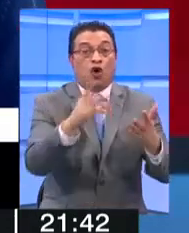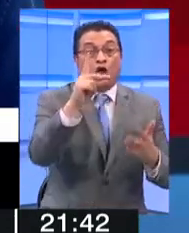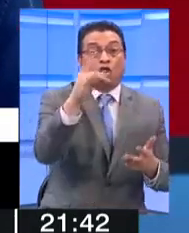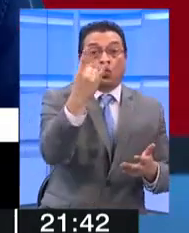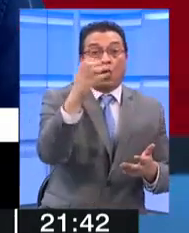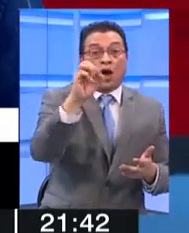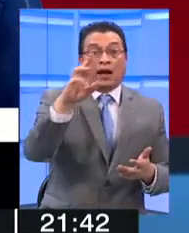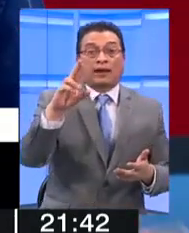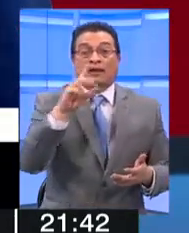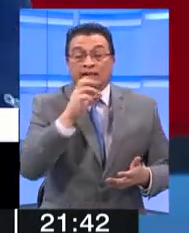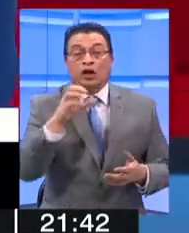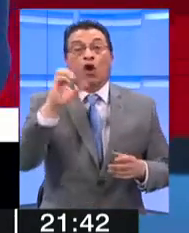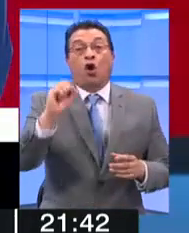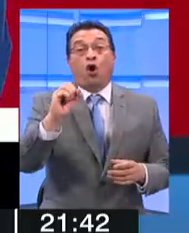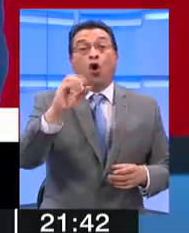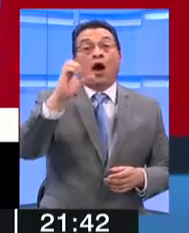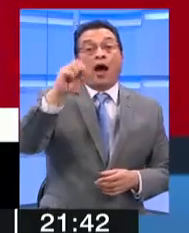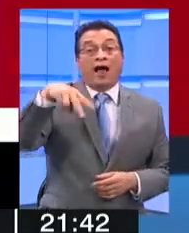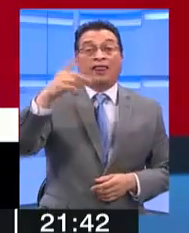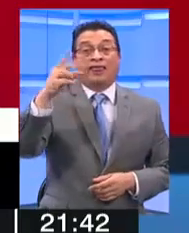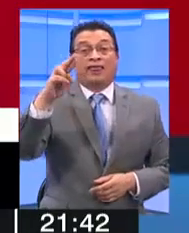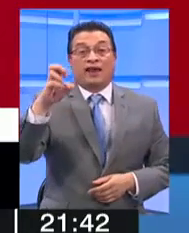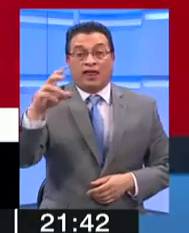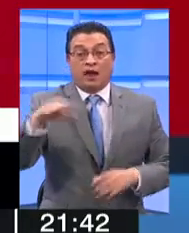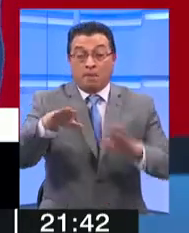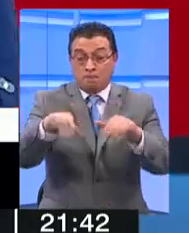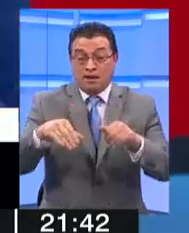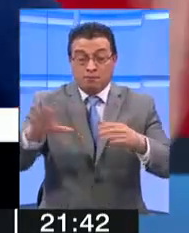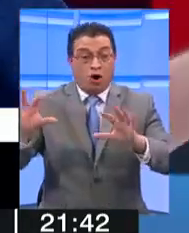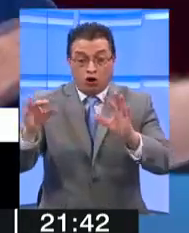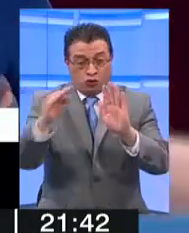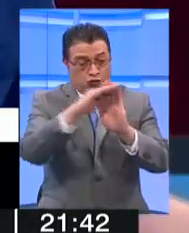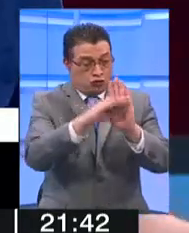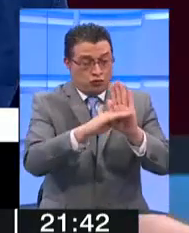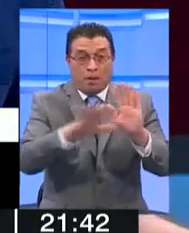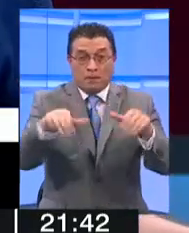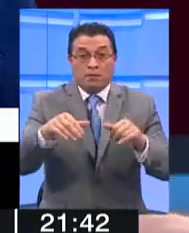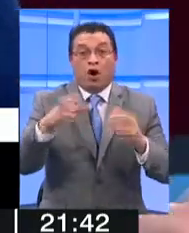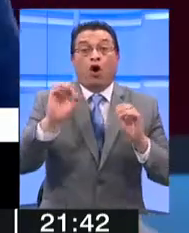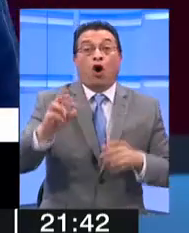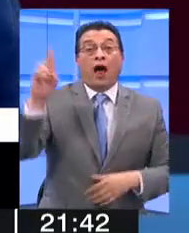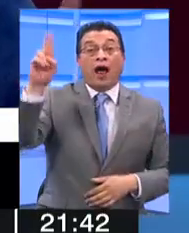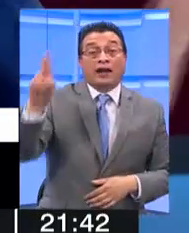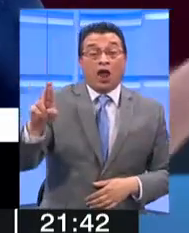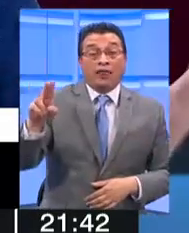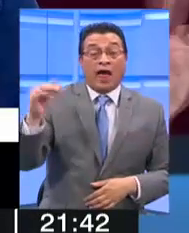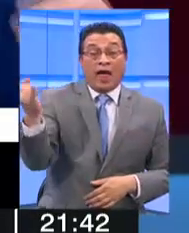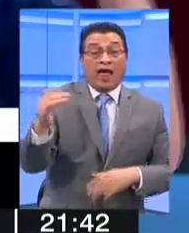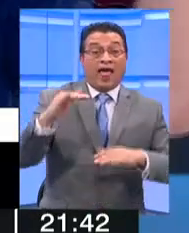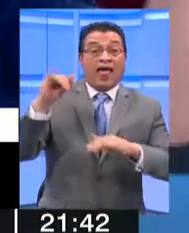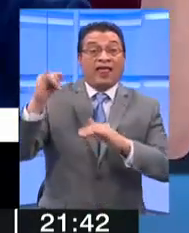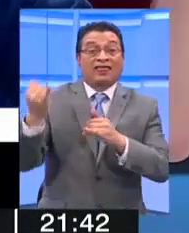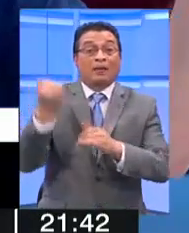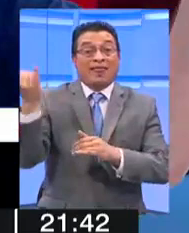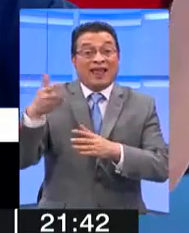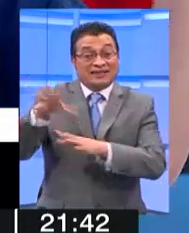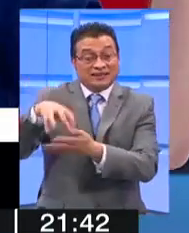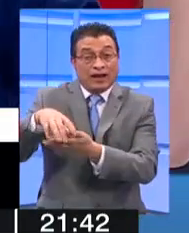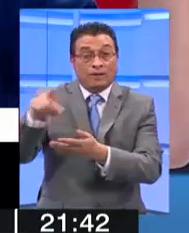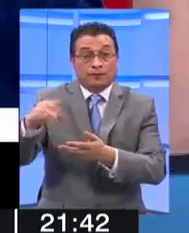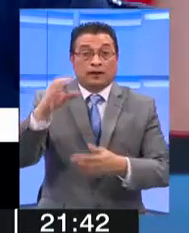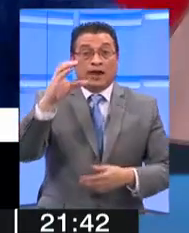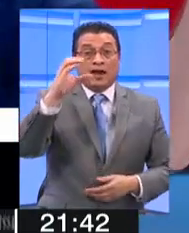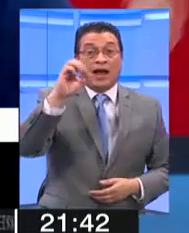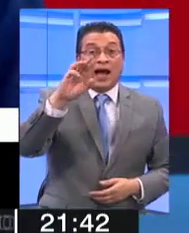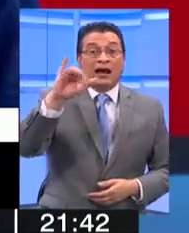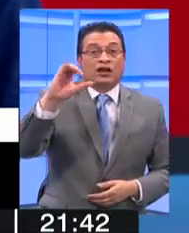o podría ser Andrade, que van en la misma lista o van en el mismo pacto. O en el caso de Recoleta Independencia, que un voto extra para Carol, más allá del que puede